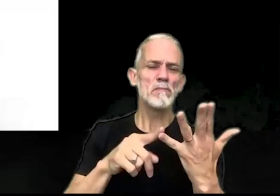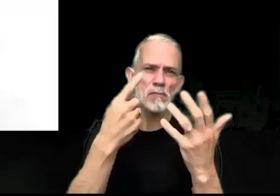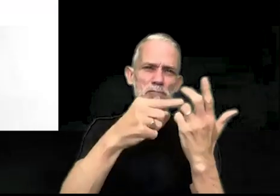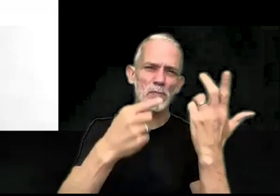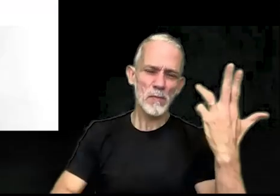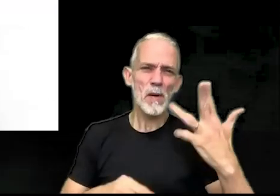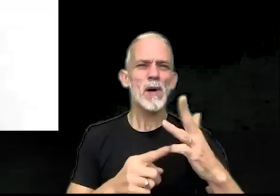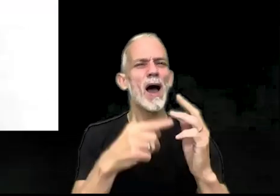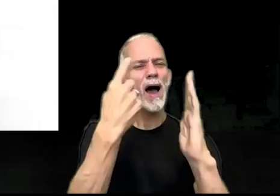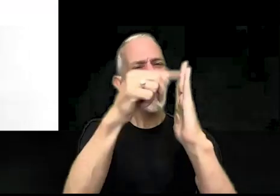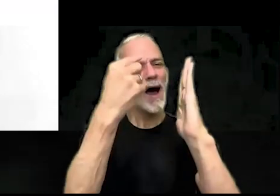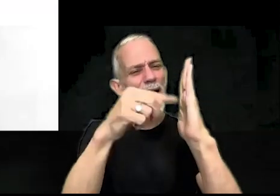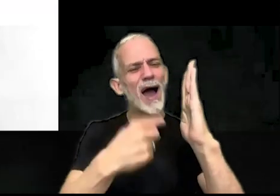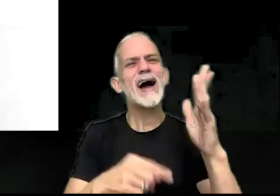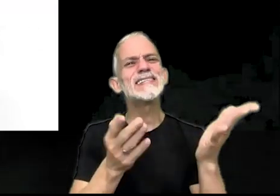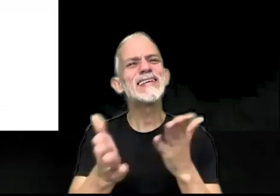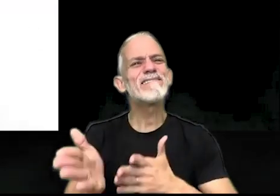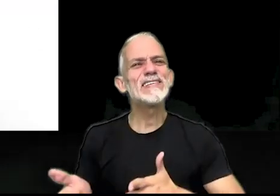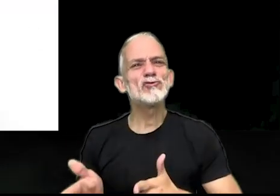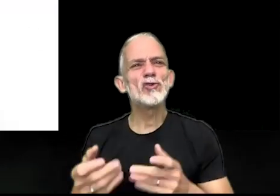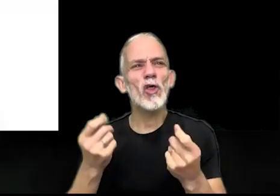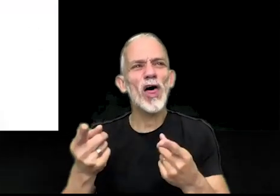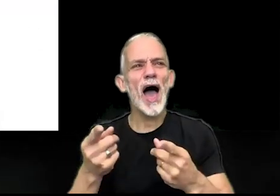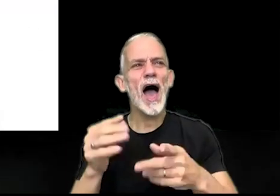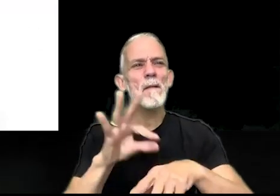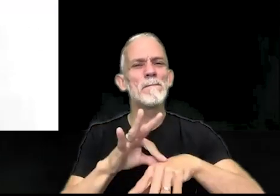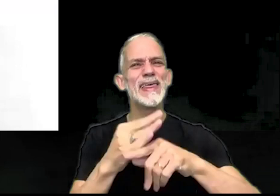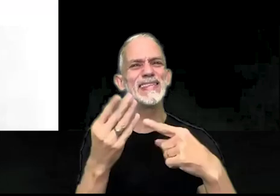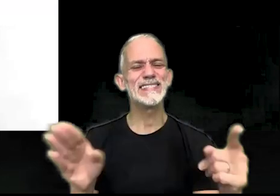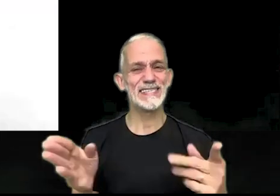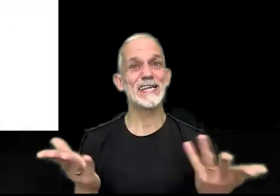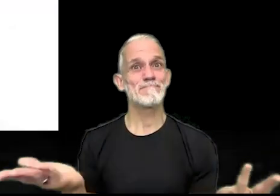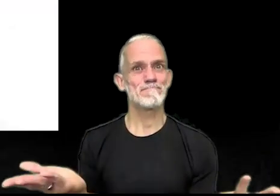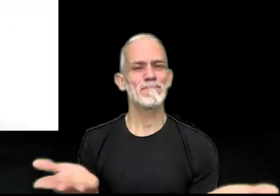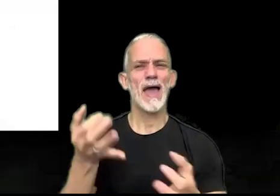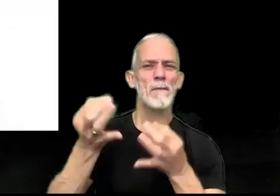ahí hablamos de distintos servicios que tendrían que